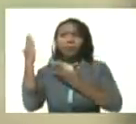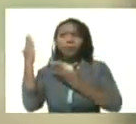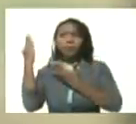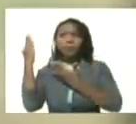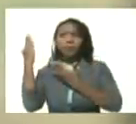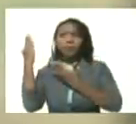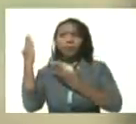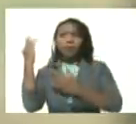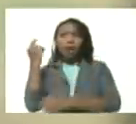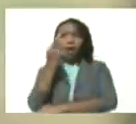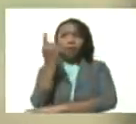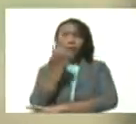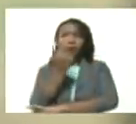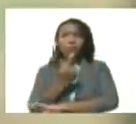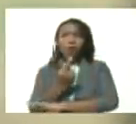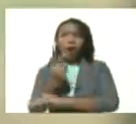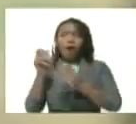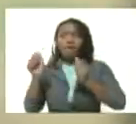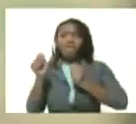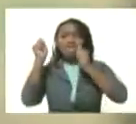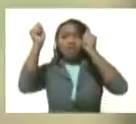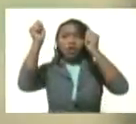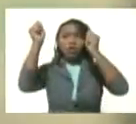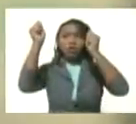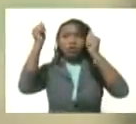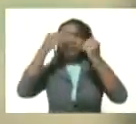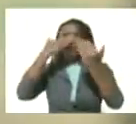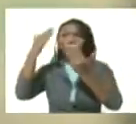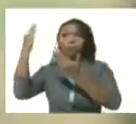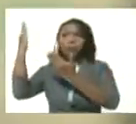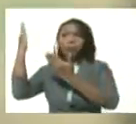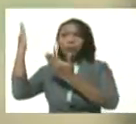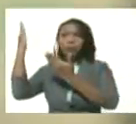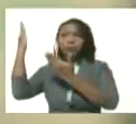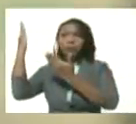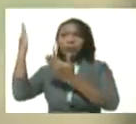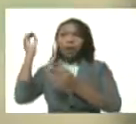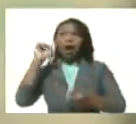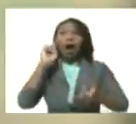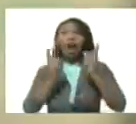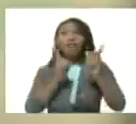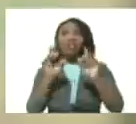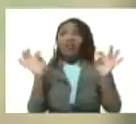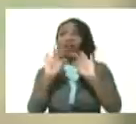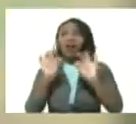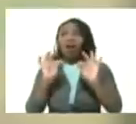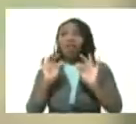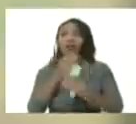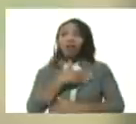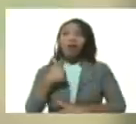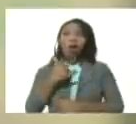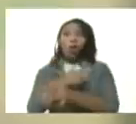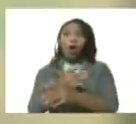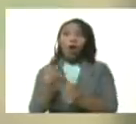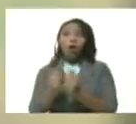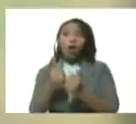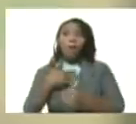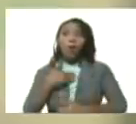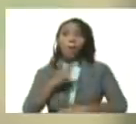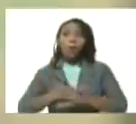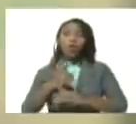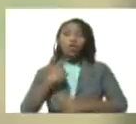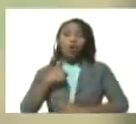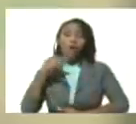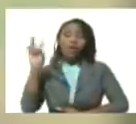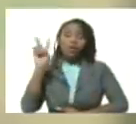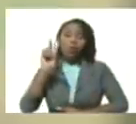el siguiente aviso. A veces nadie quiere jugar conmigo porque soy